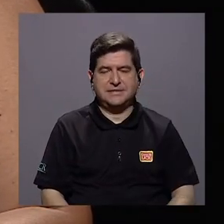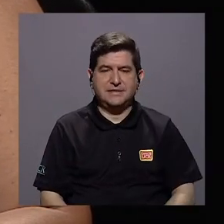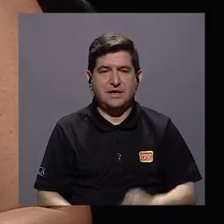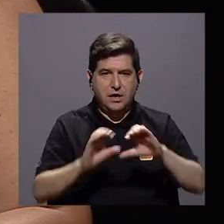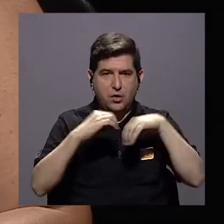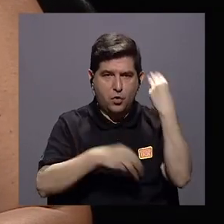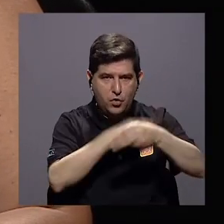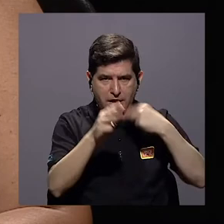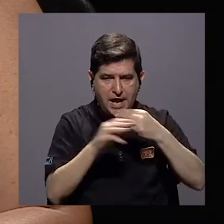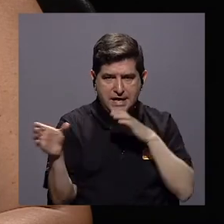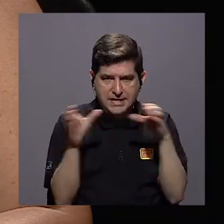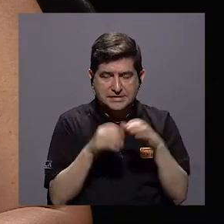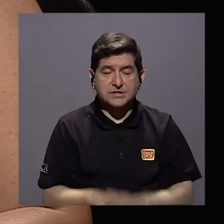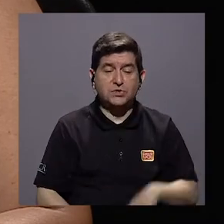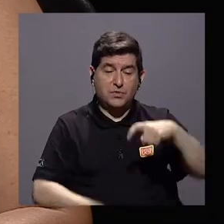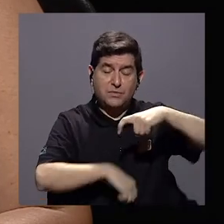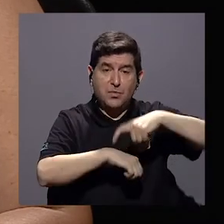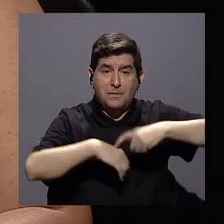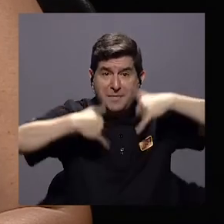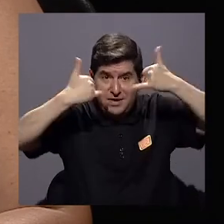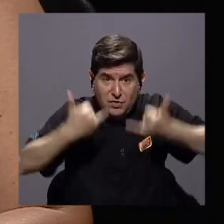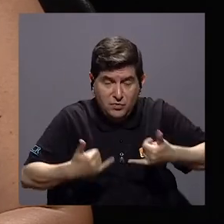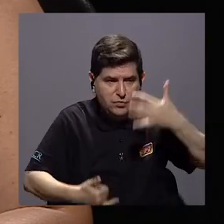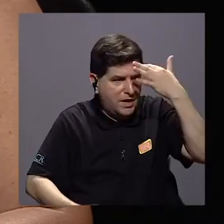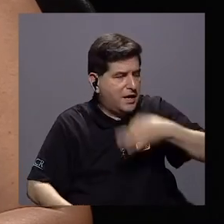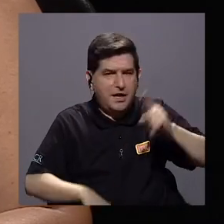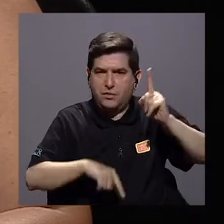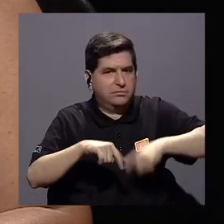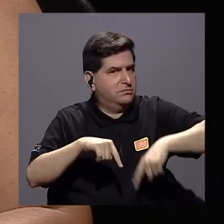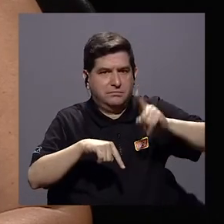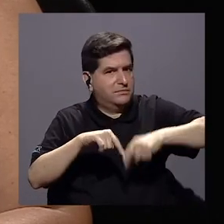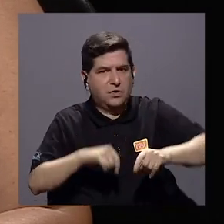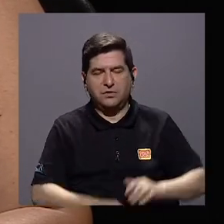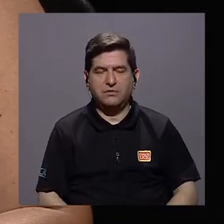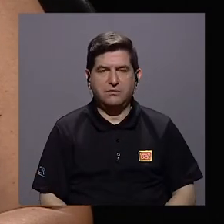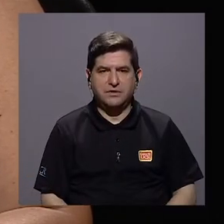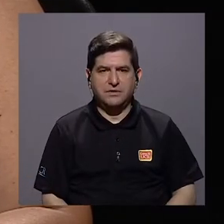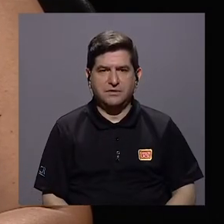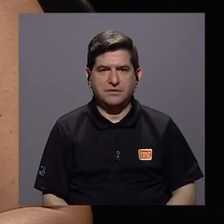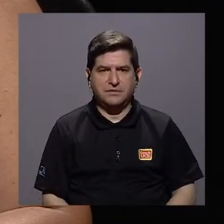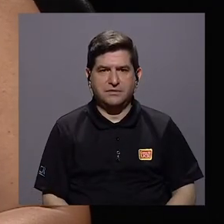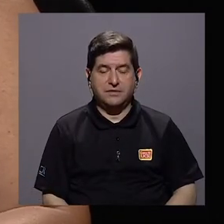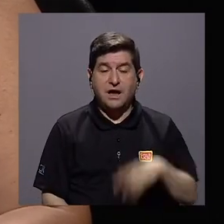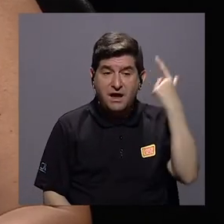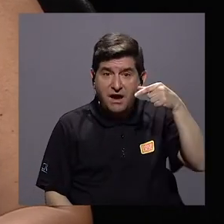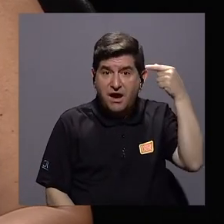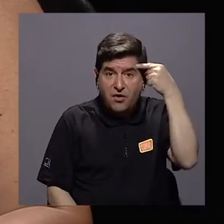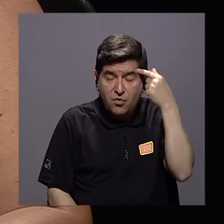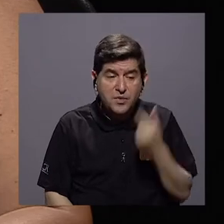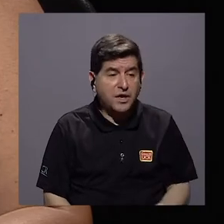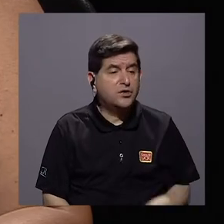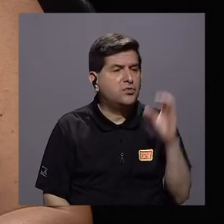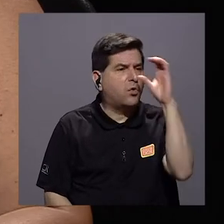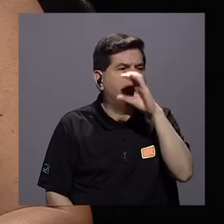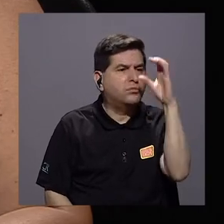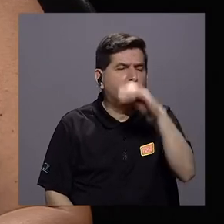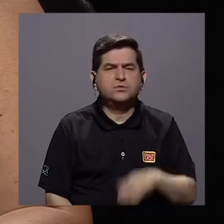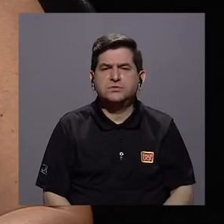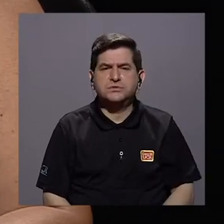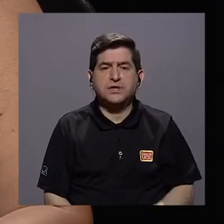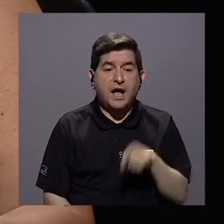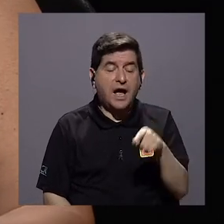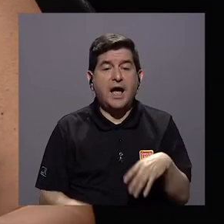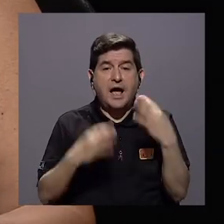y en momentos como estos yo no creo que eso sea factible, porque vemos que más bien el gobierno anda buscando